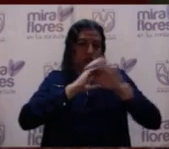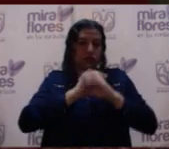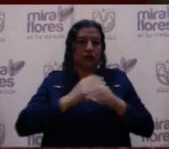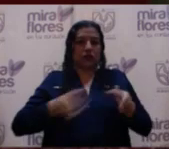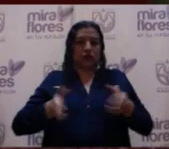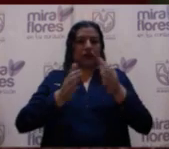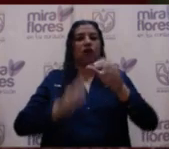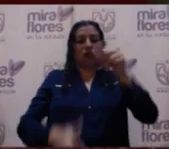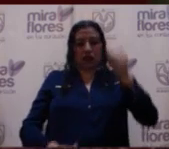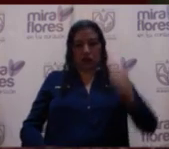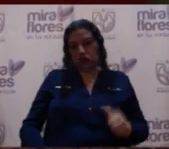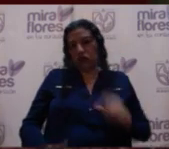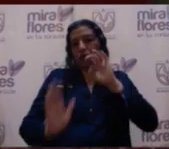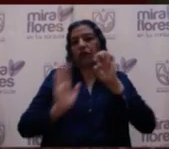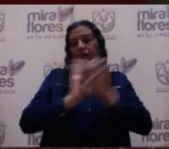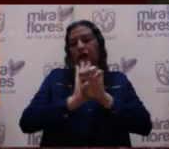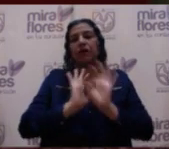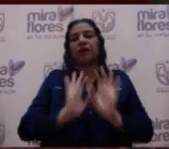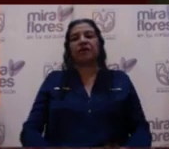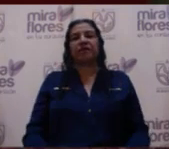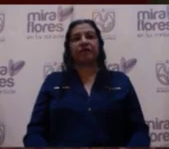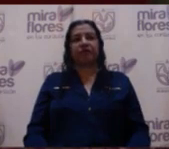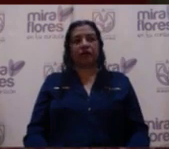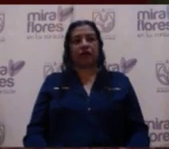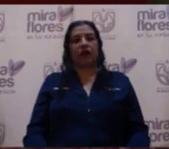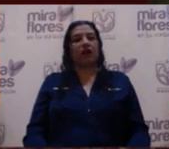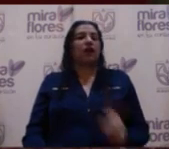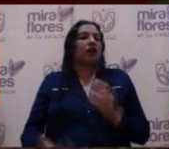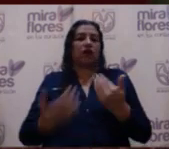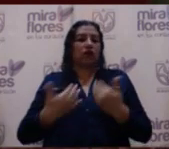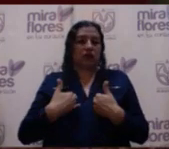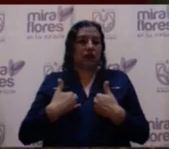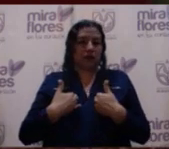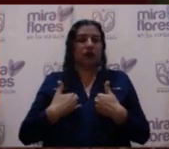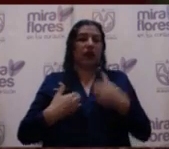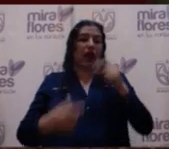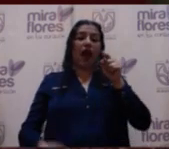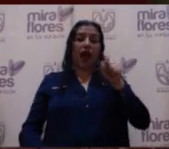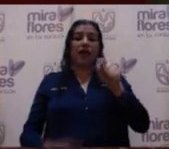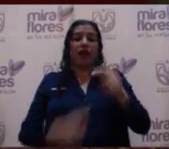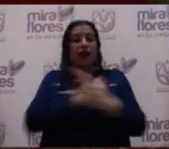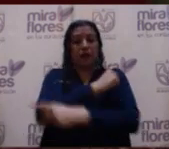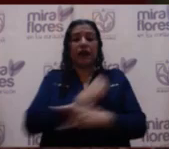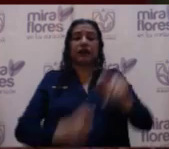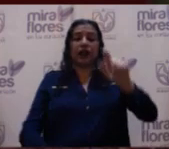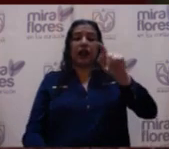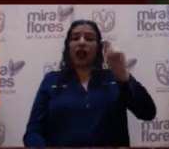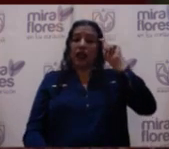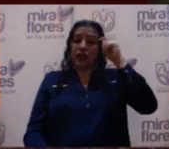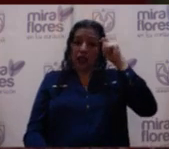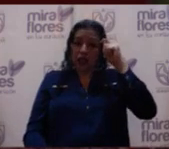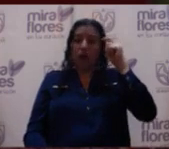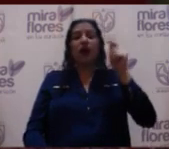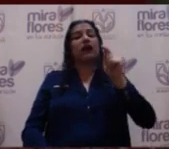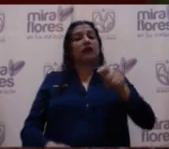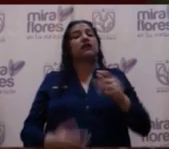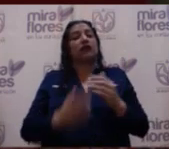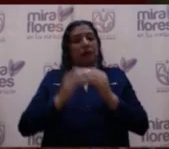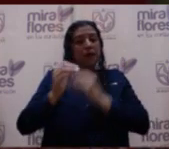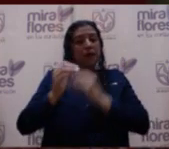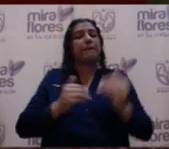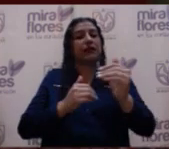Corredor Azul, que lo pongo como ejemplo. Y no tenemos eso. Ahí en Taiwán se tiene eso, que inclusive va un poco más